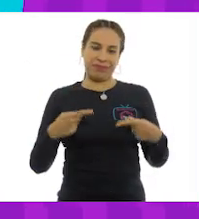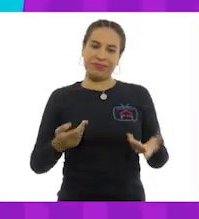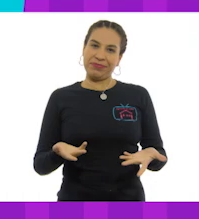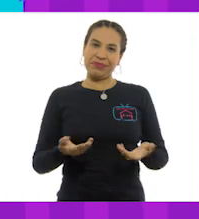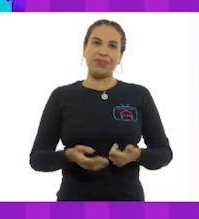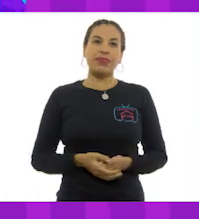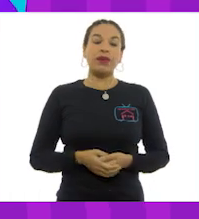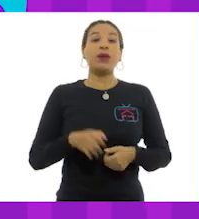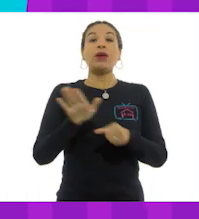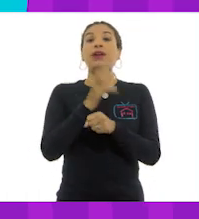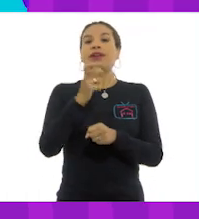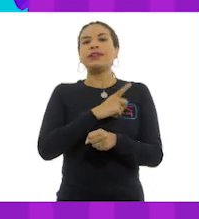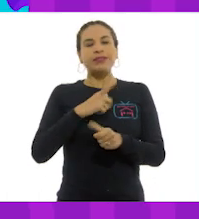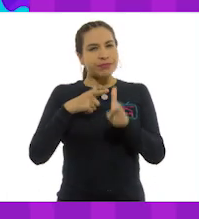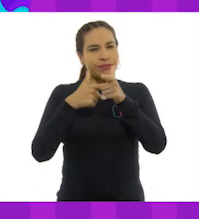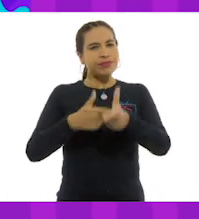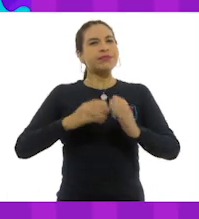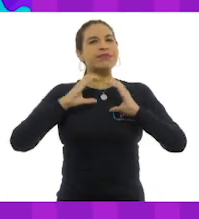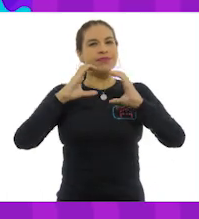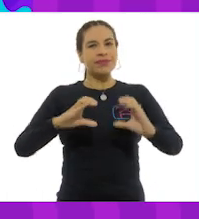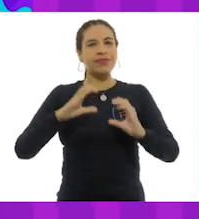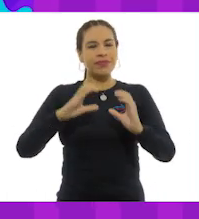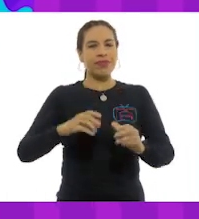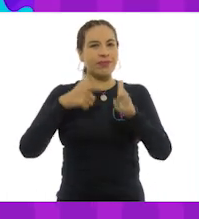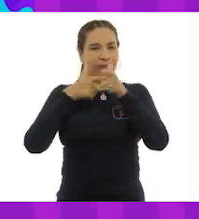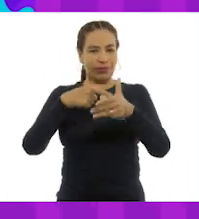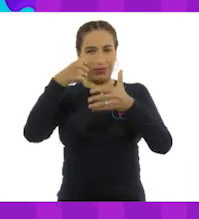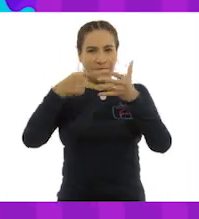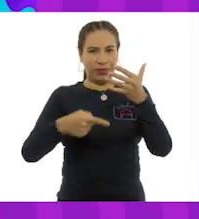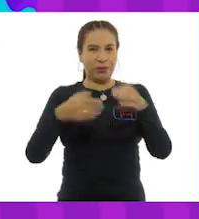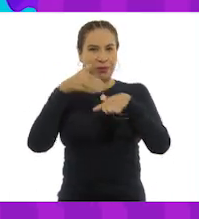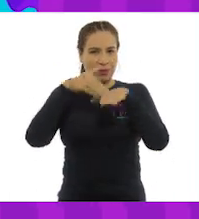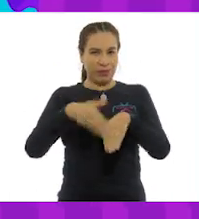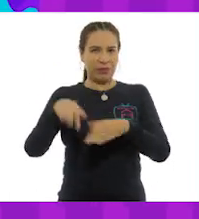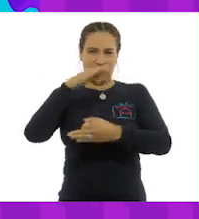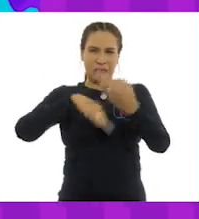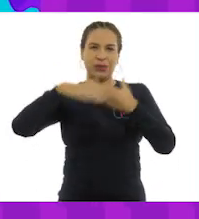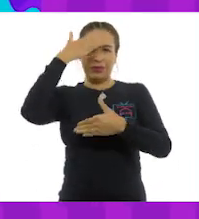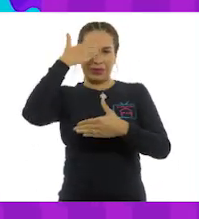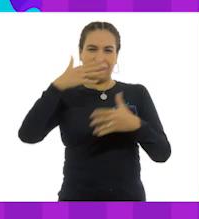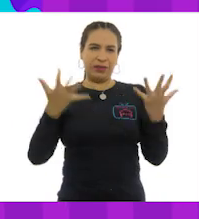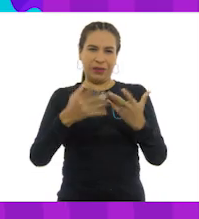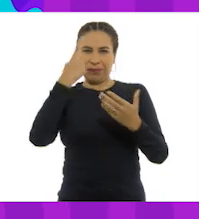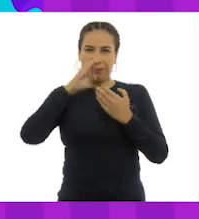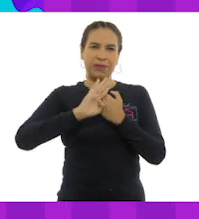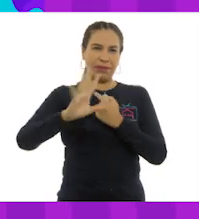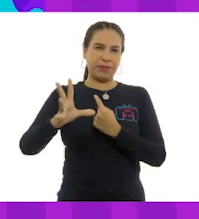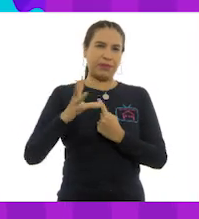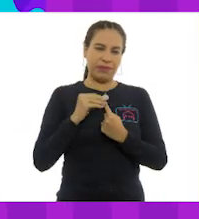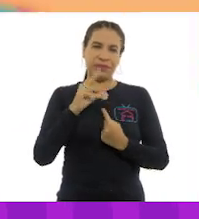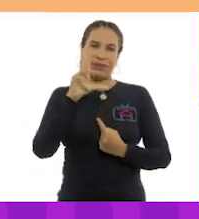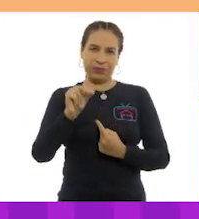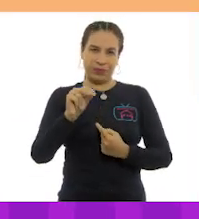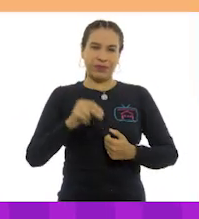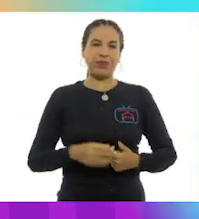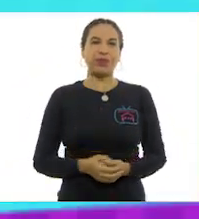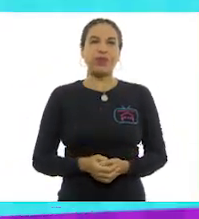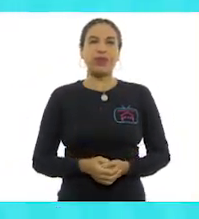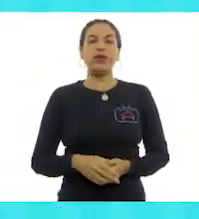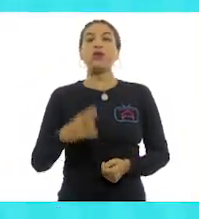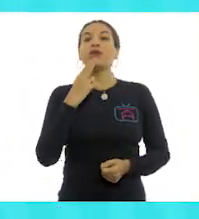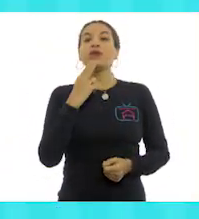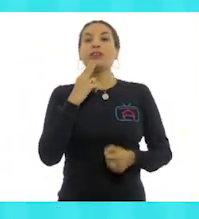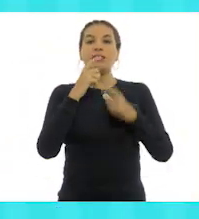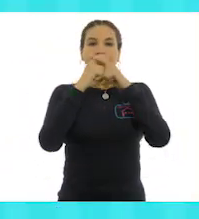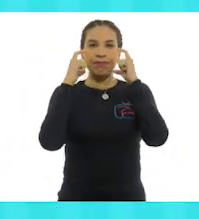personas. Por eso hay que continuar cuidándonos siguiendo las buenas prácticas que ya todos conocemos para evitar contagiarnos.